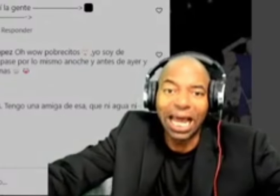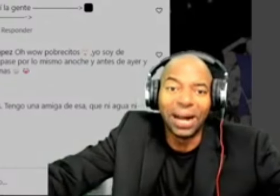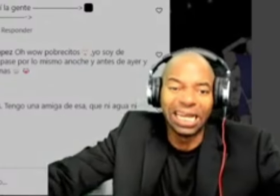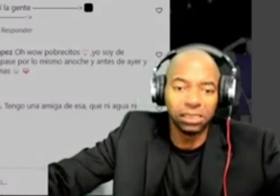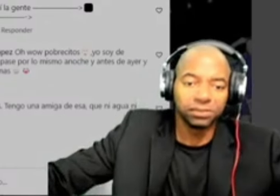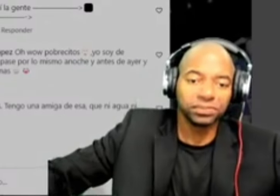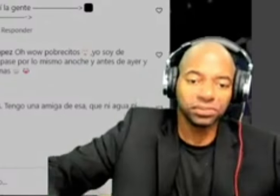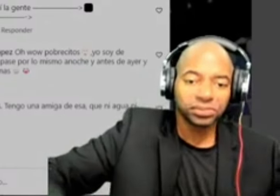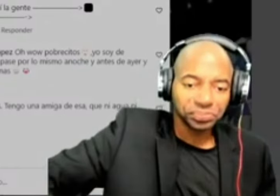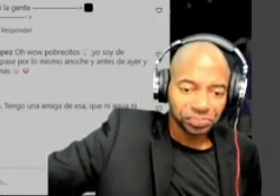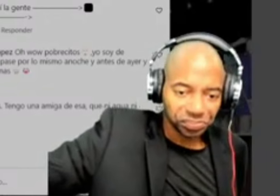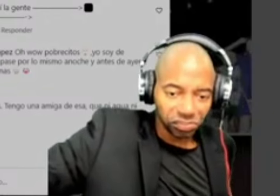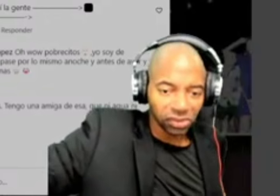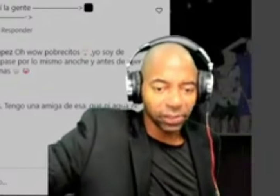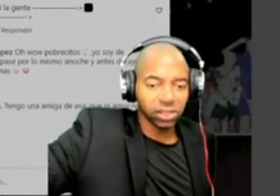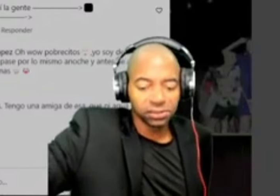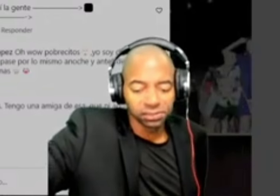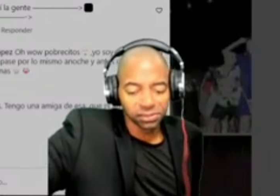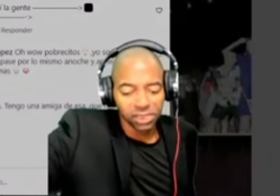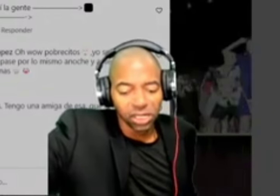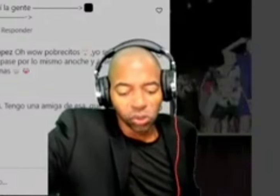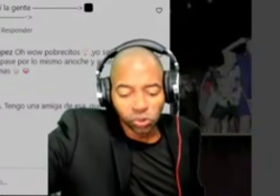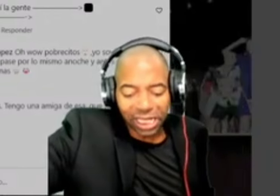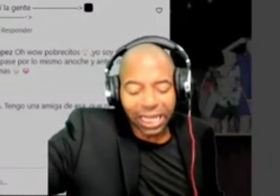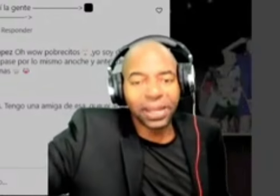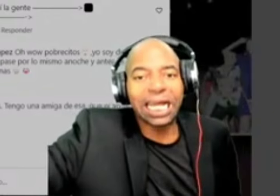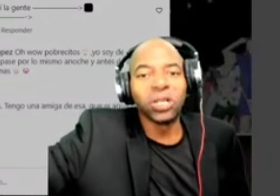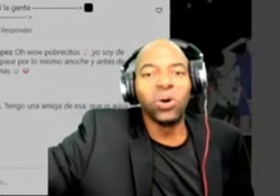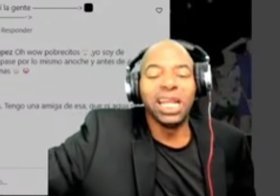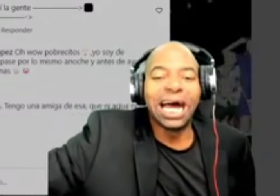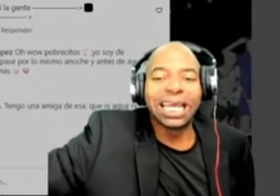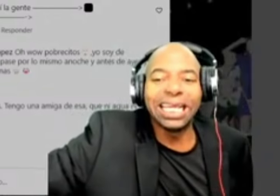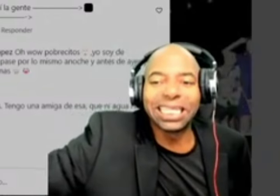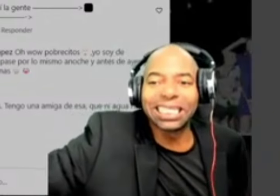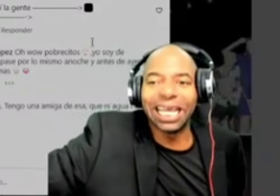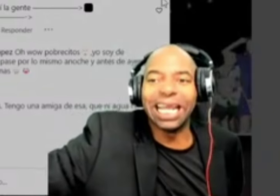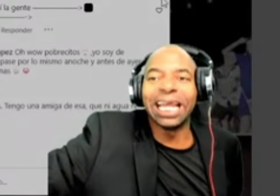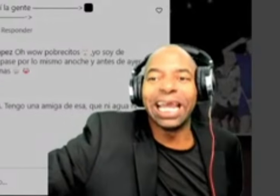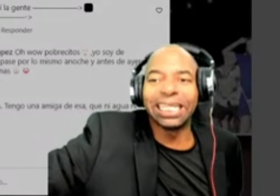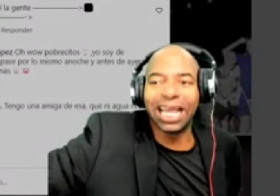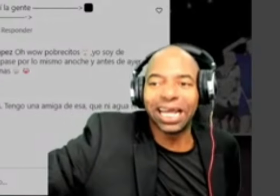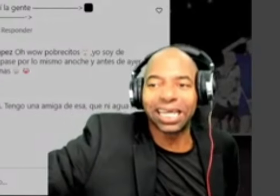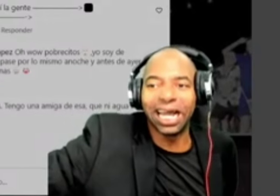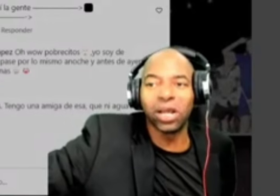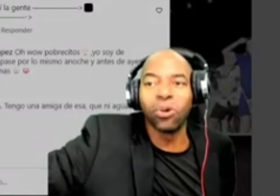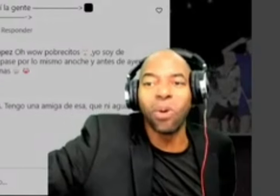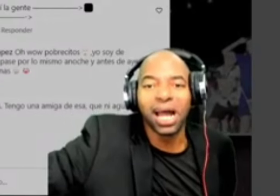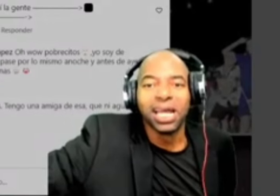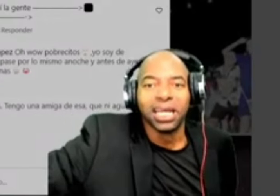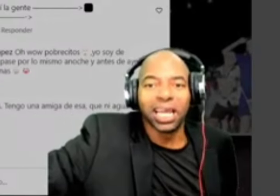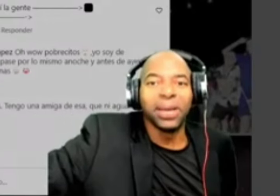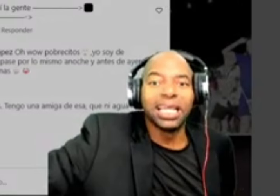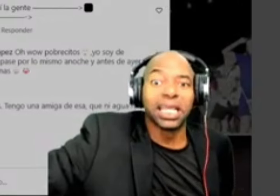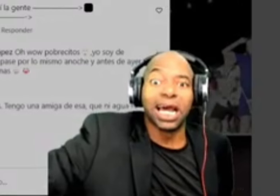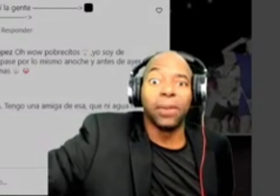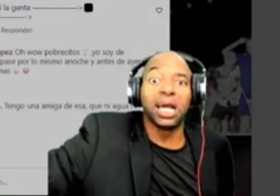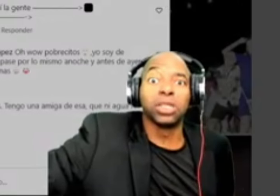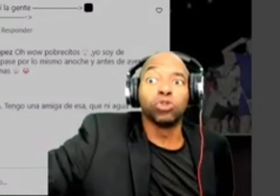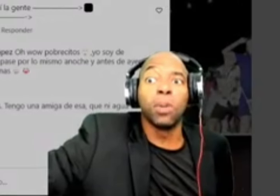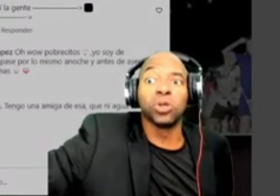A la mal. Bueno, usted está mirando la crisis energética que hay en Cuba. ¿Qué me